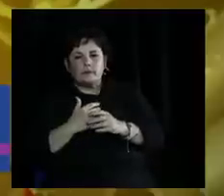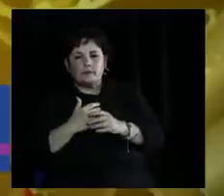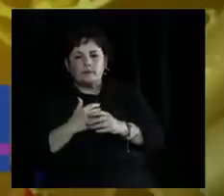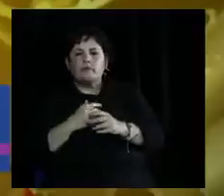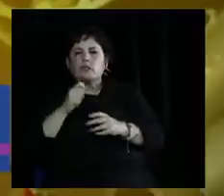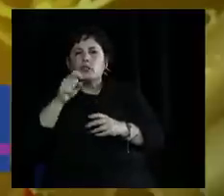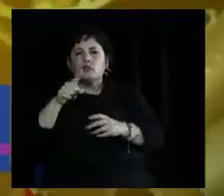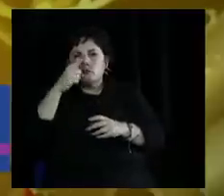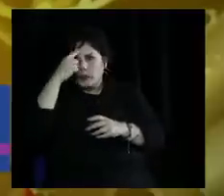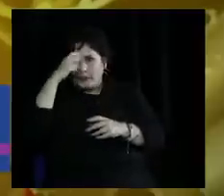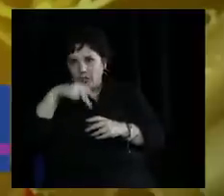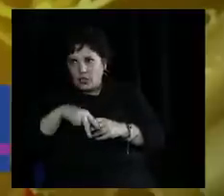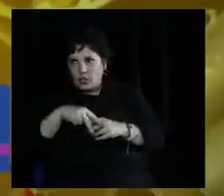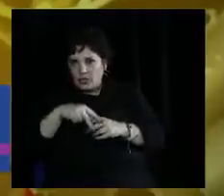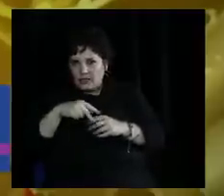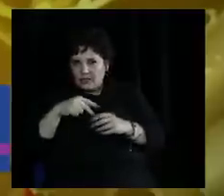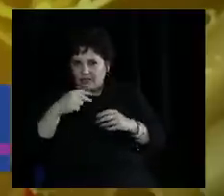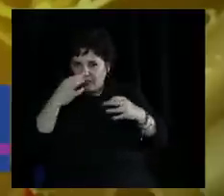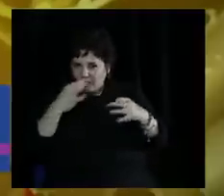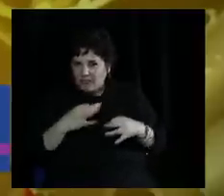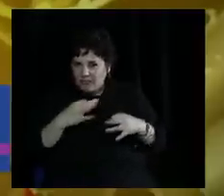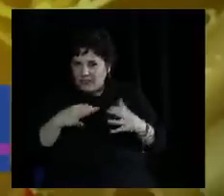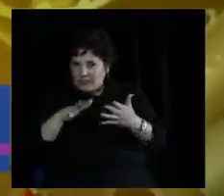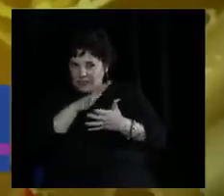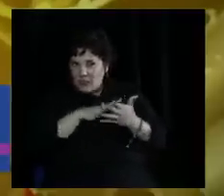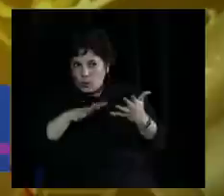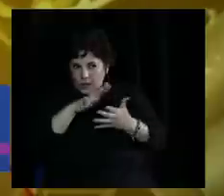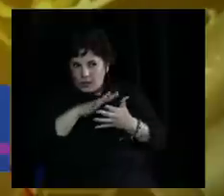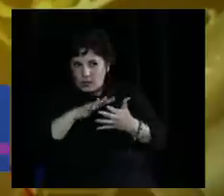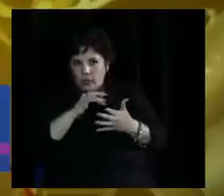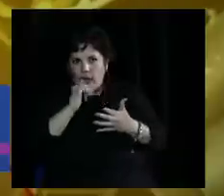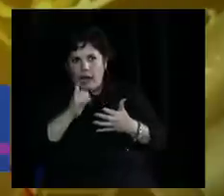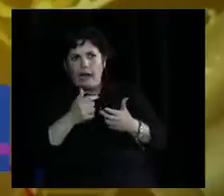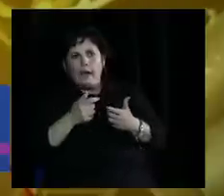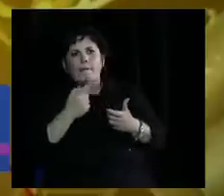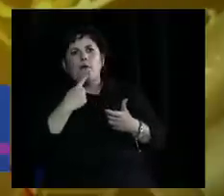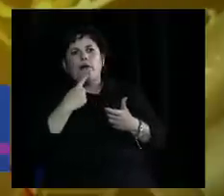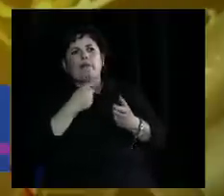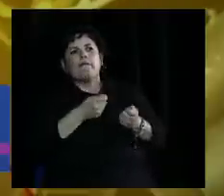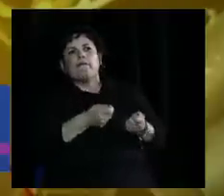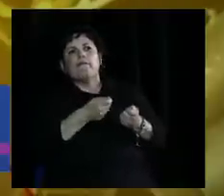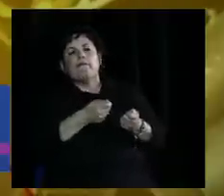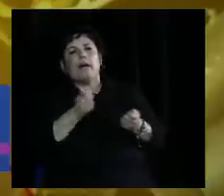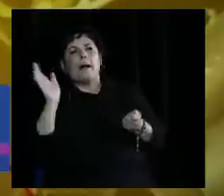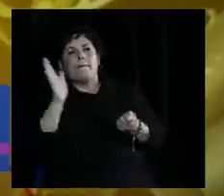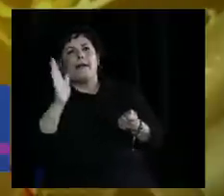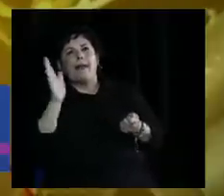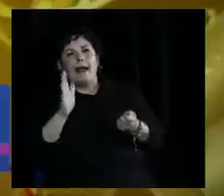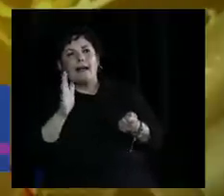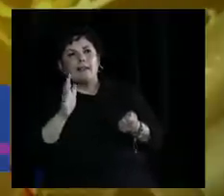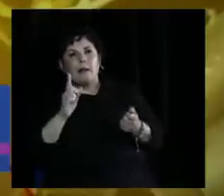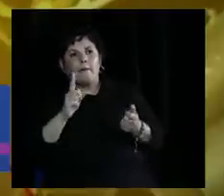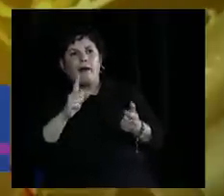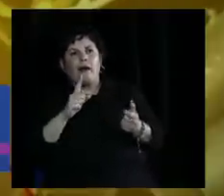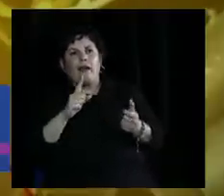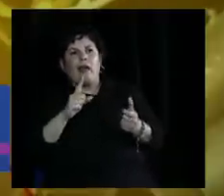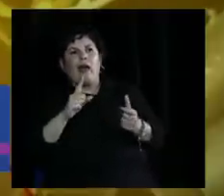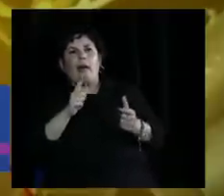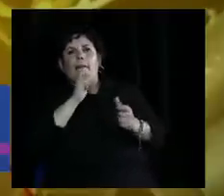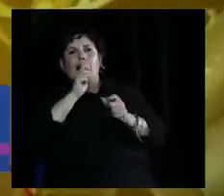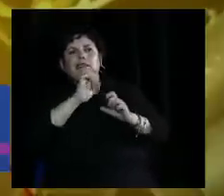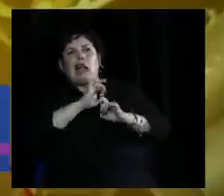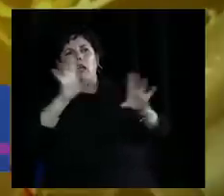En tu opinión, ¿estamos realmente en una situación donde hay presiones políticas, hay amenazas así a la libertad de prensa, eventualmente